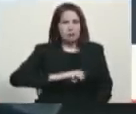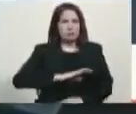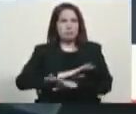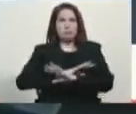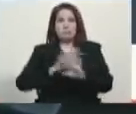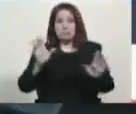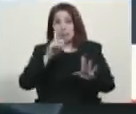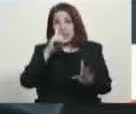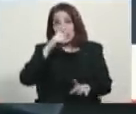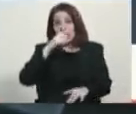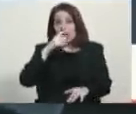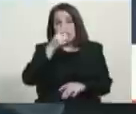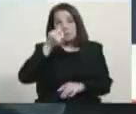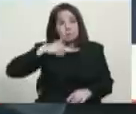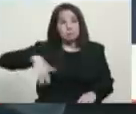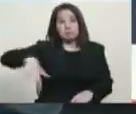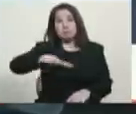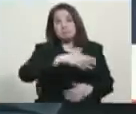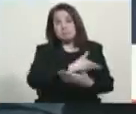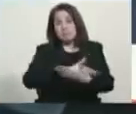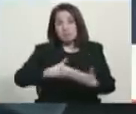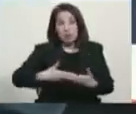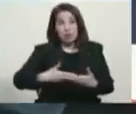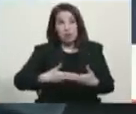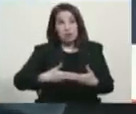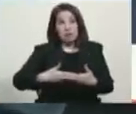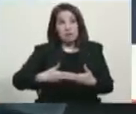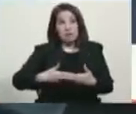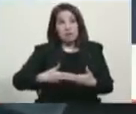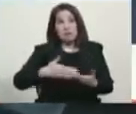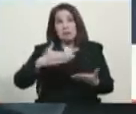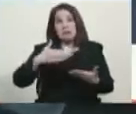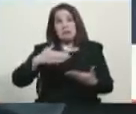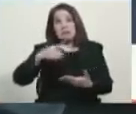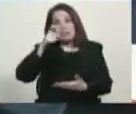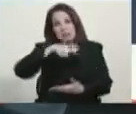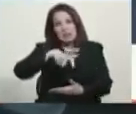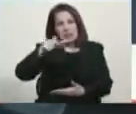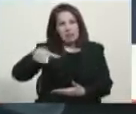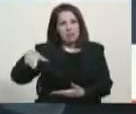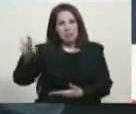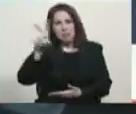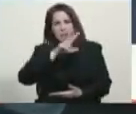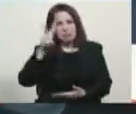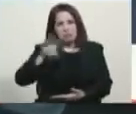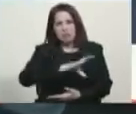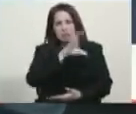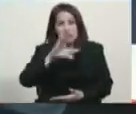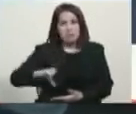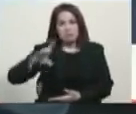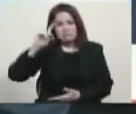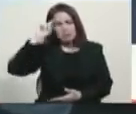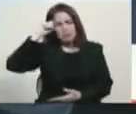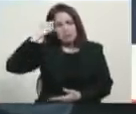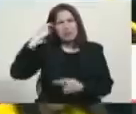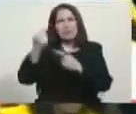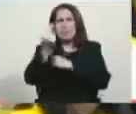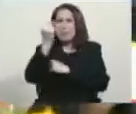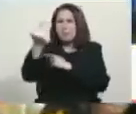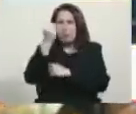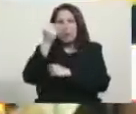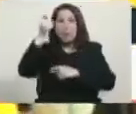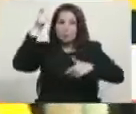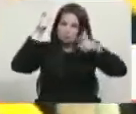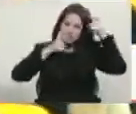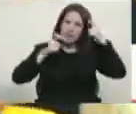y millones de latinoamericanos y caribeños seguirán recordando a Hugo Chávez Frías y a Fidel Castro Ruz por la obra